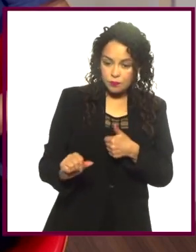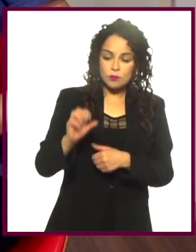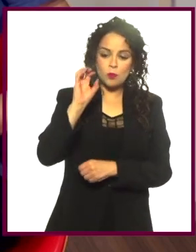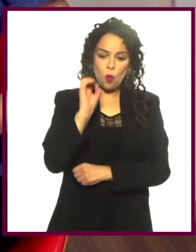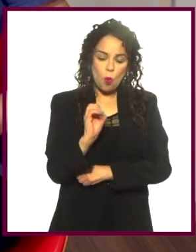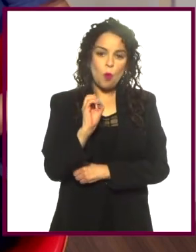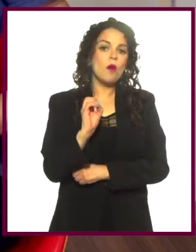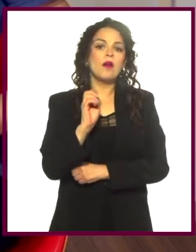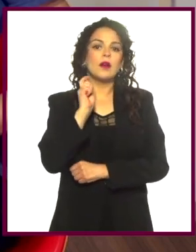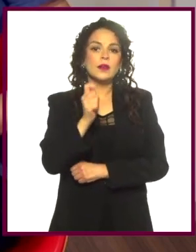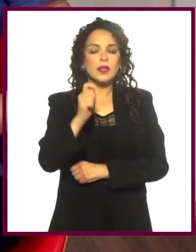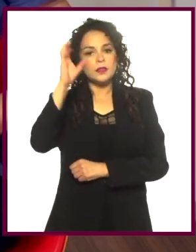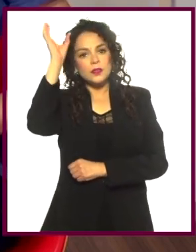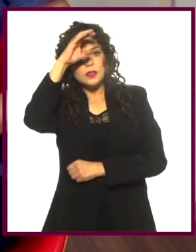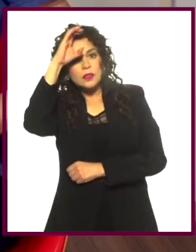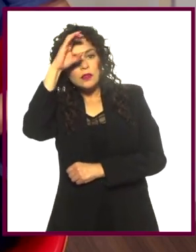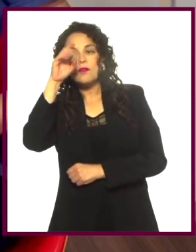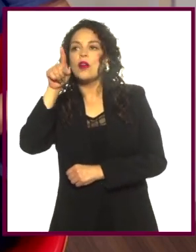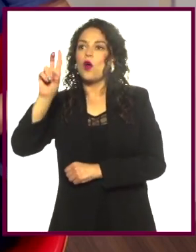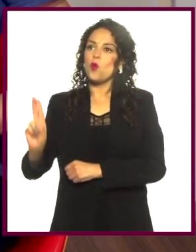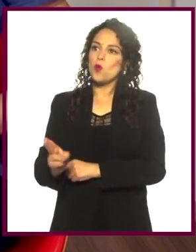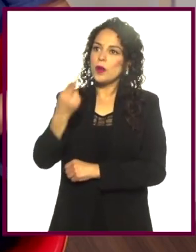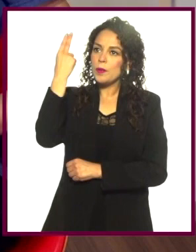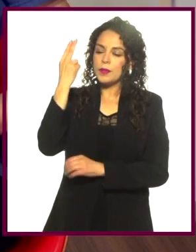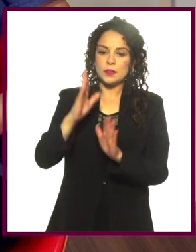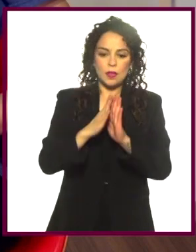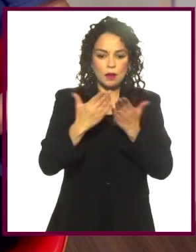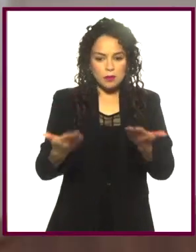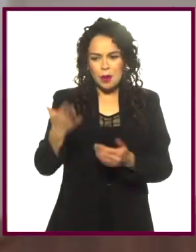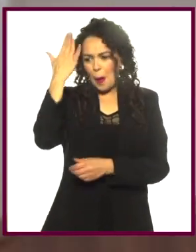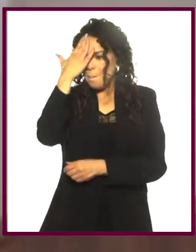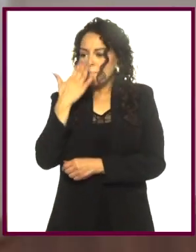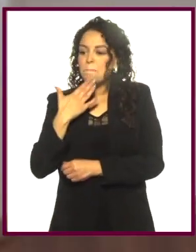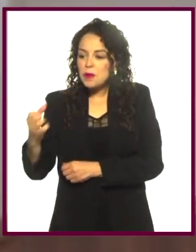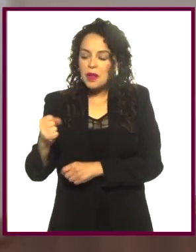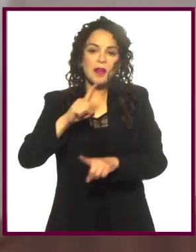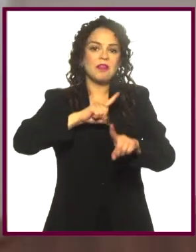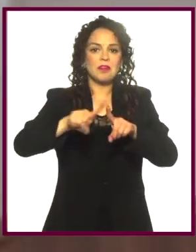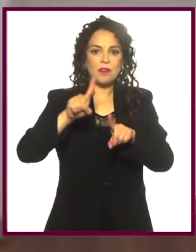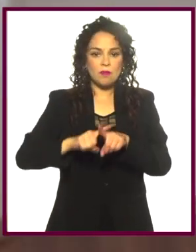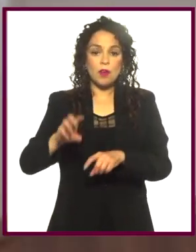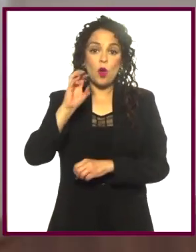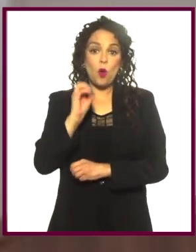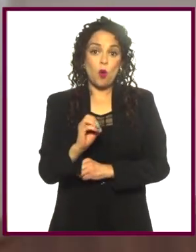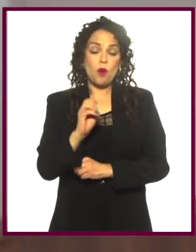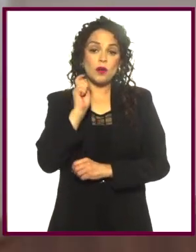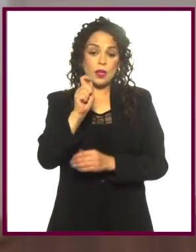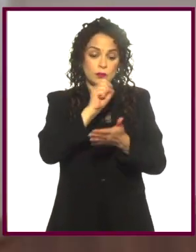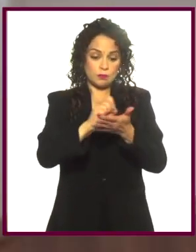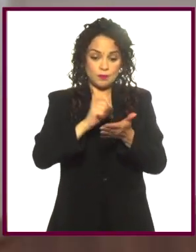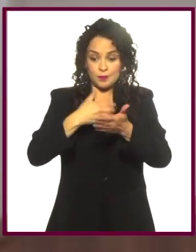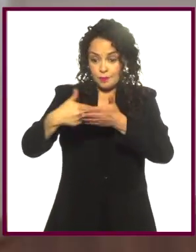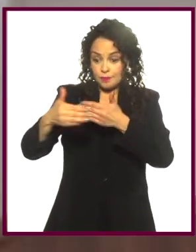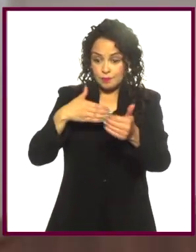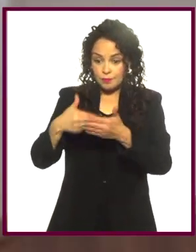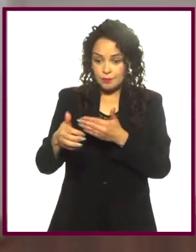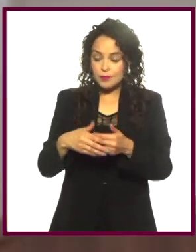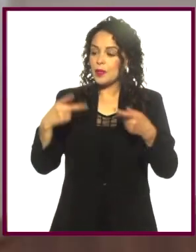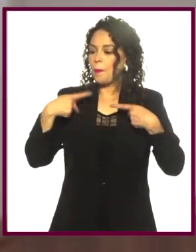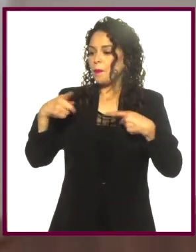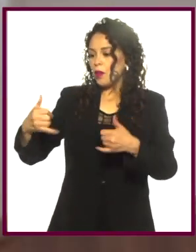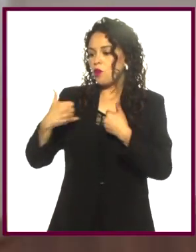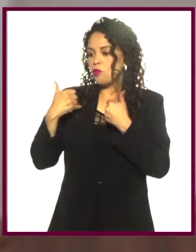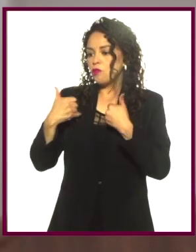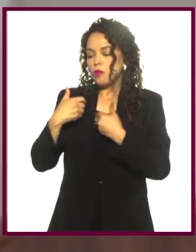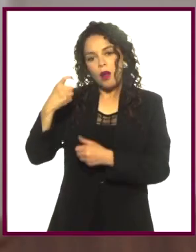científico, serán las revistas, universidades, expertos, etc. O si es un artículo de moda, pueden ser influencers de